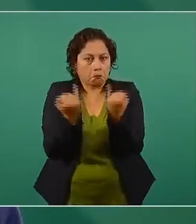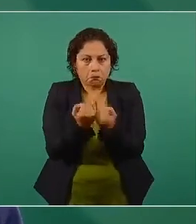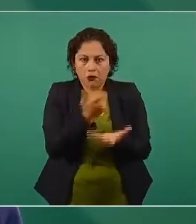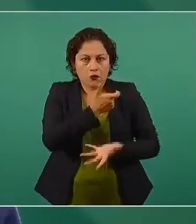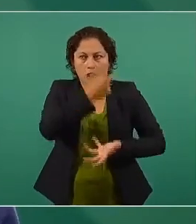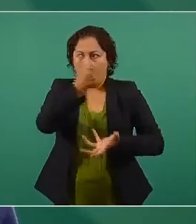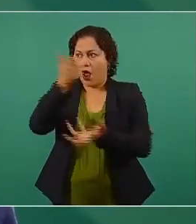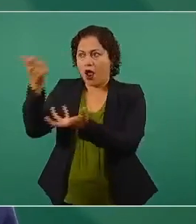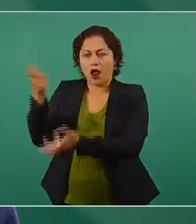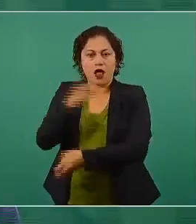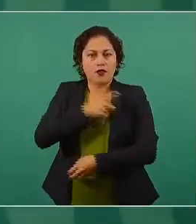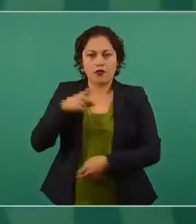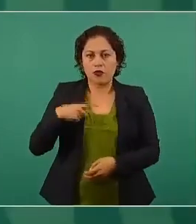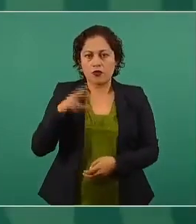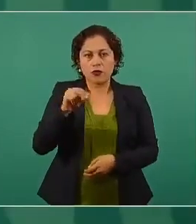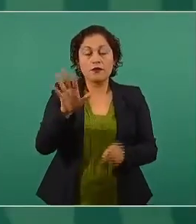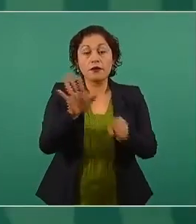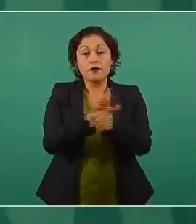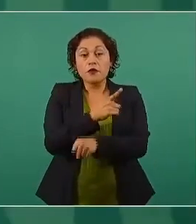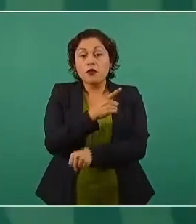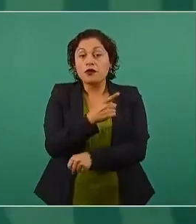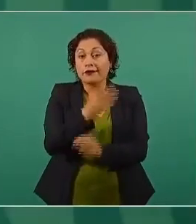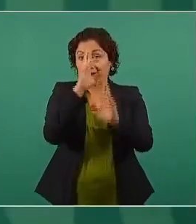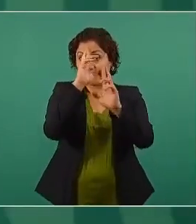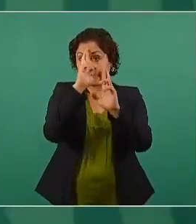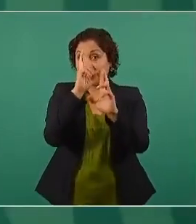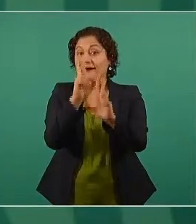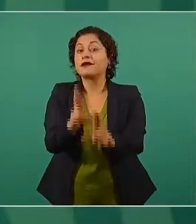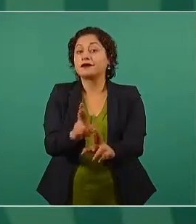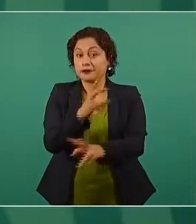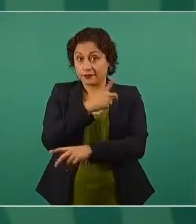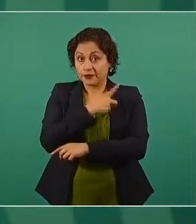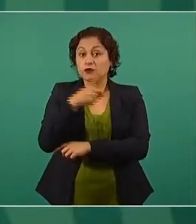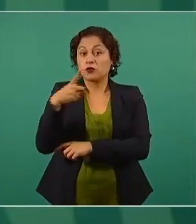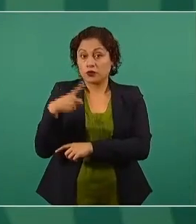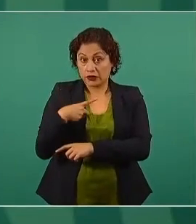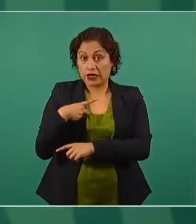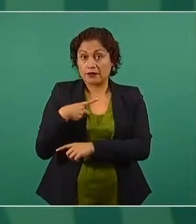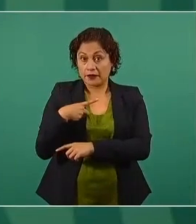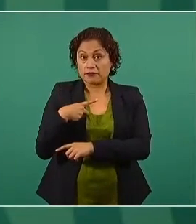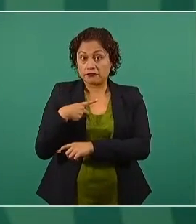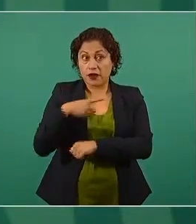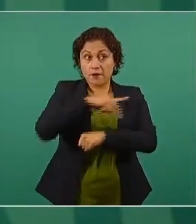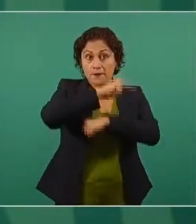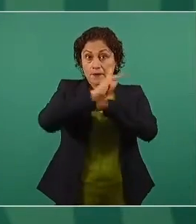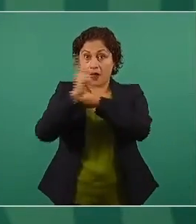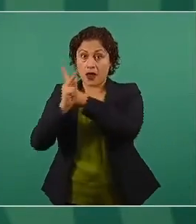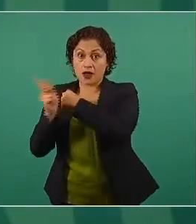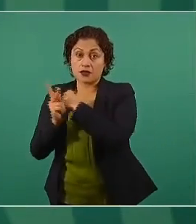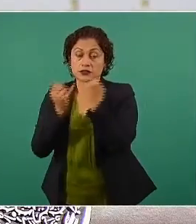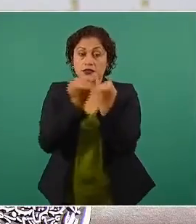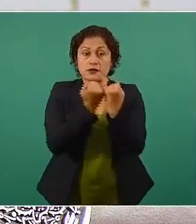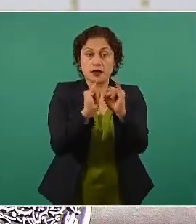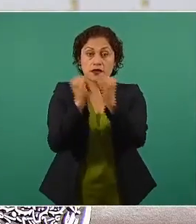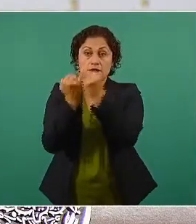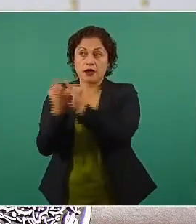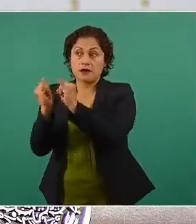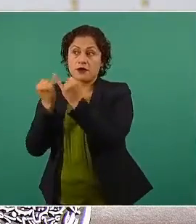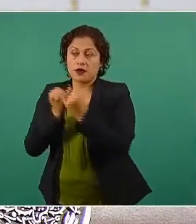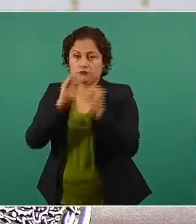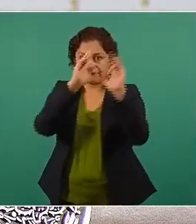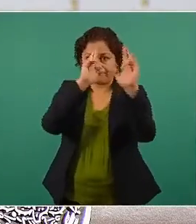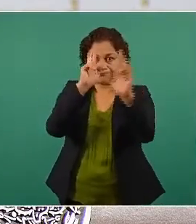porque se tiene que ser respetuoso de la independencia de los países,